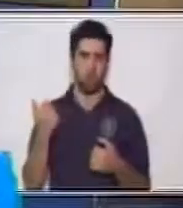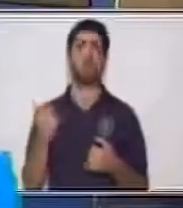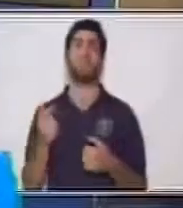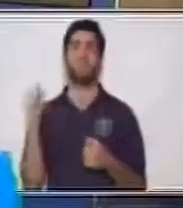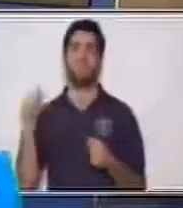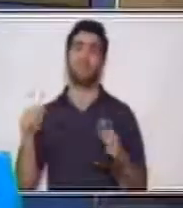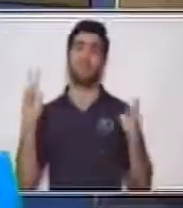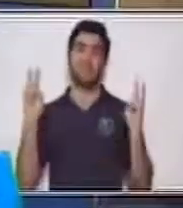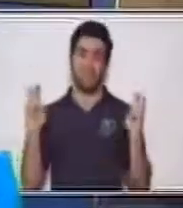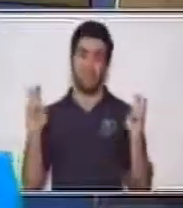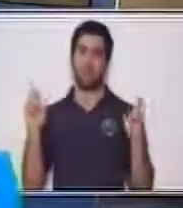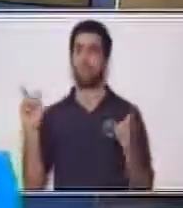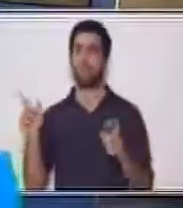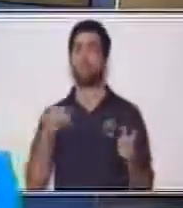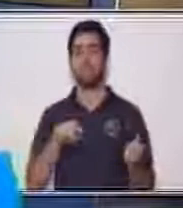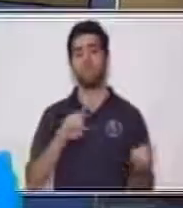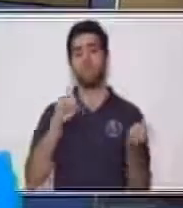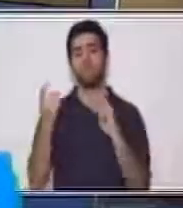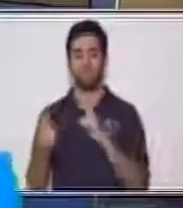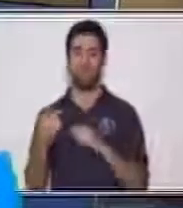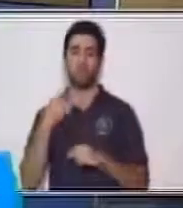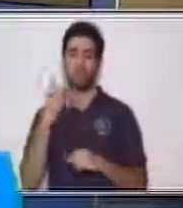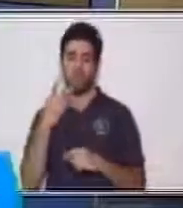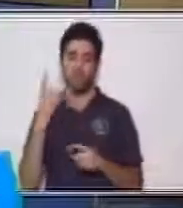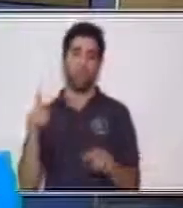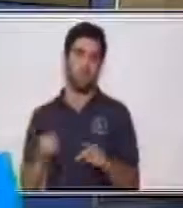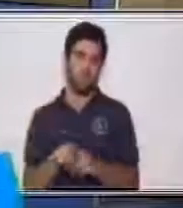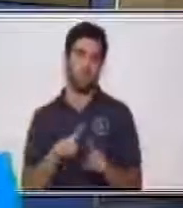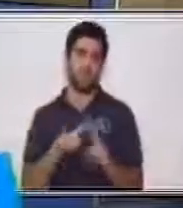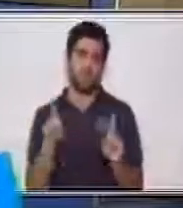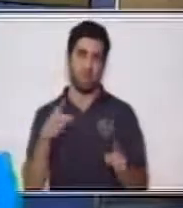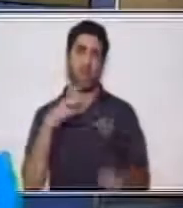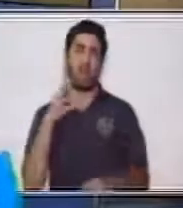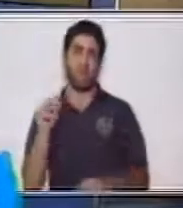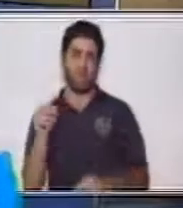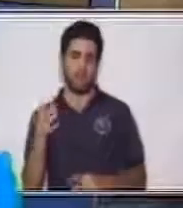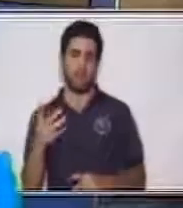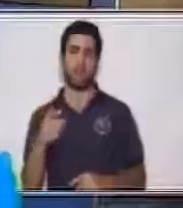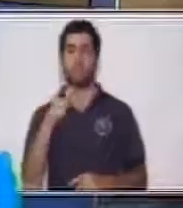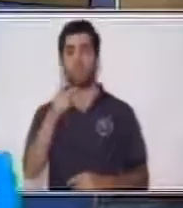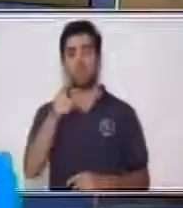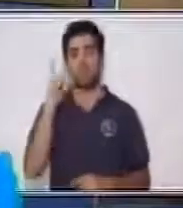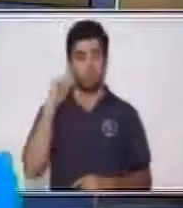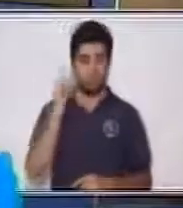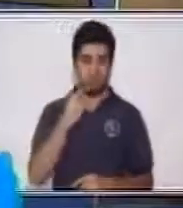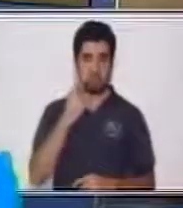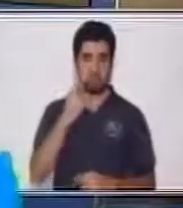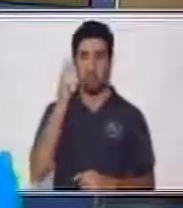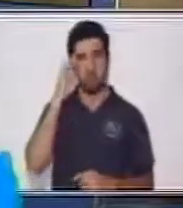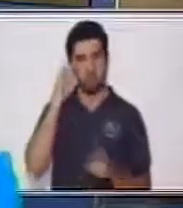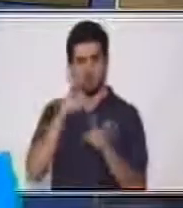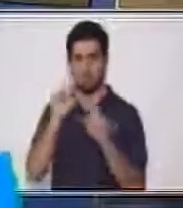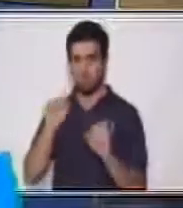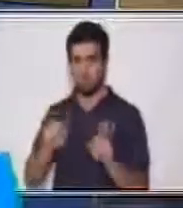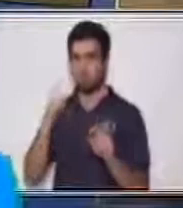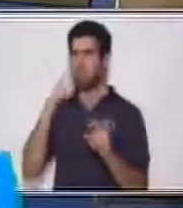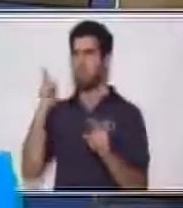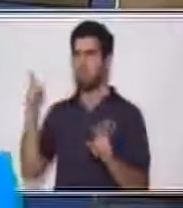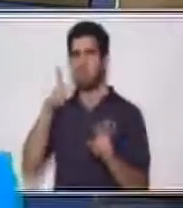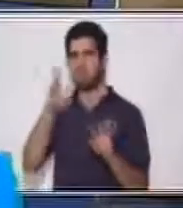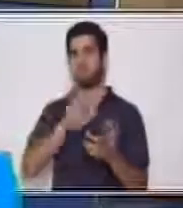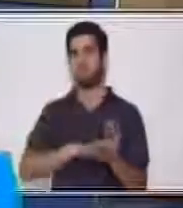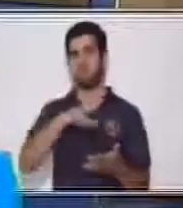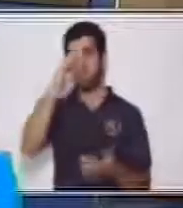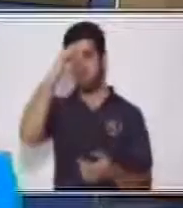ayudará a desarrollar sus habilidades y destrezas como la atención y la memoria y el pensamiento lingüístico. Antes